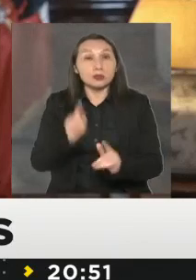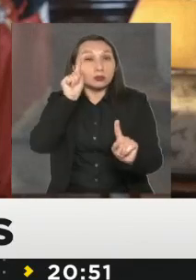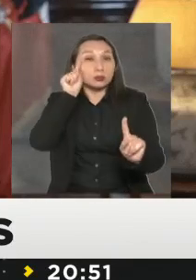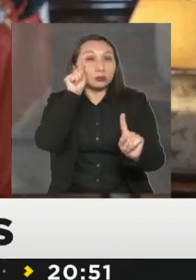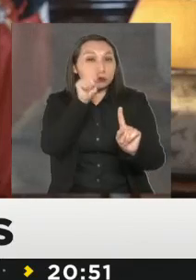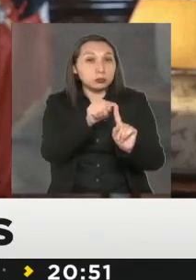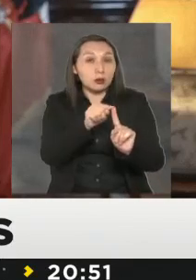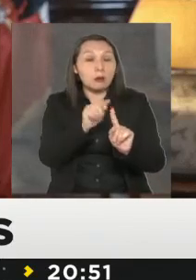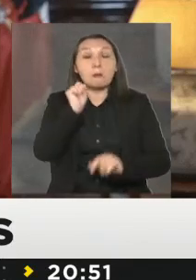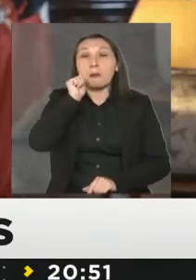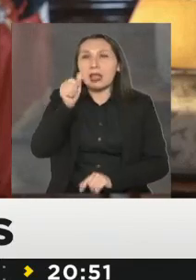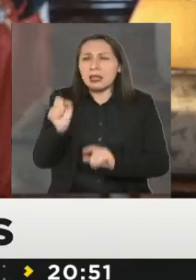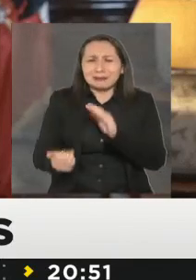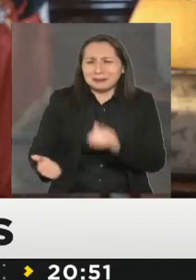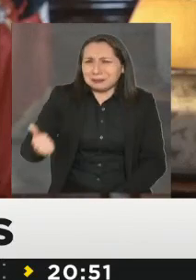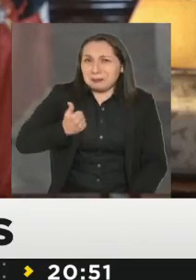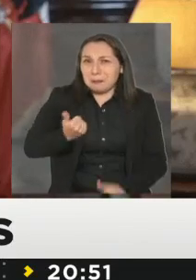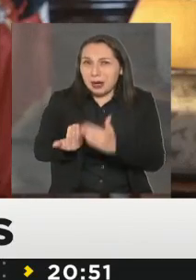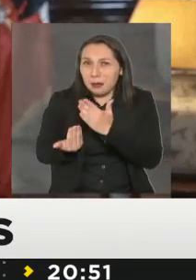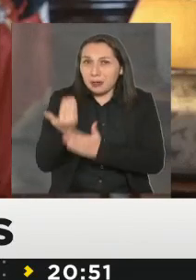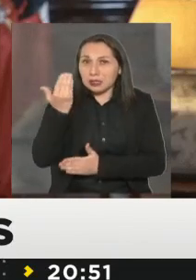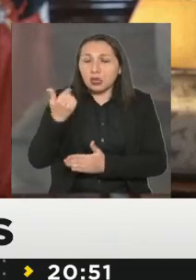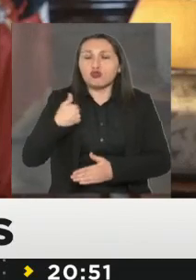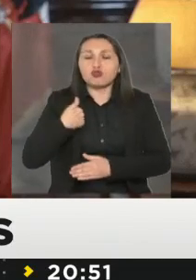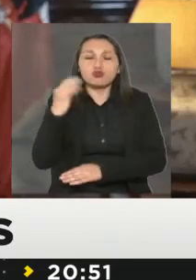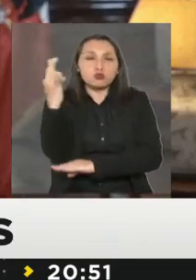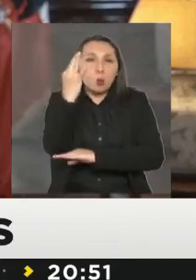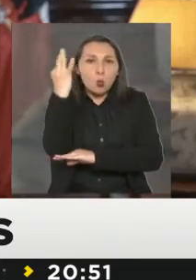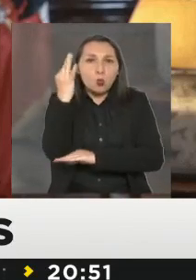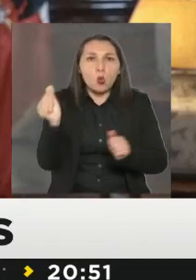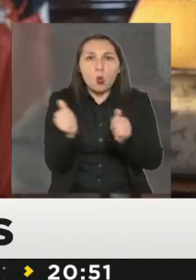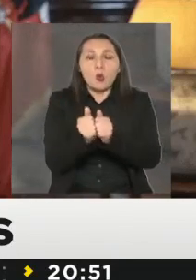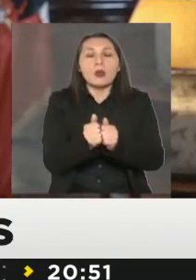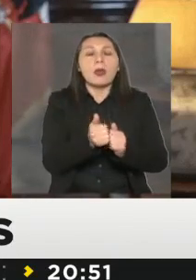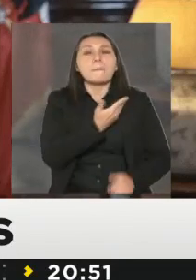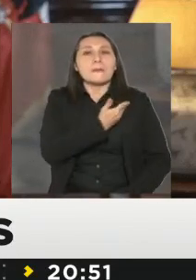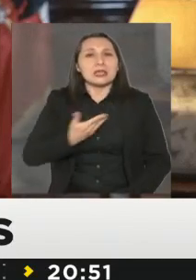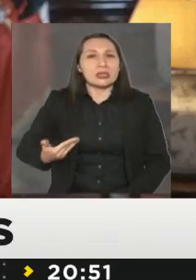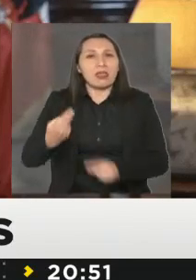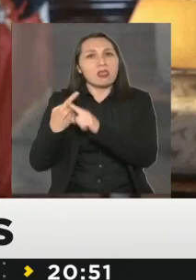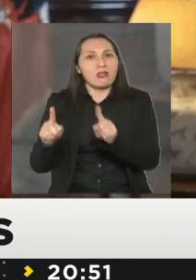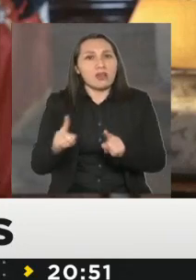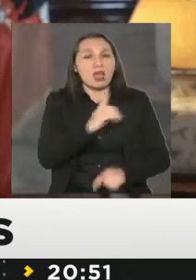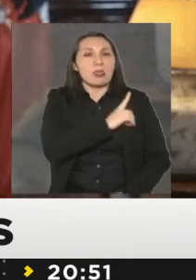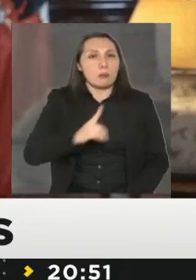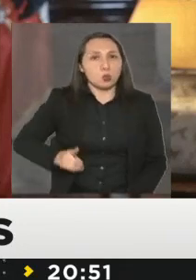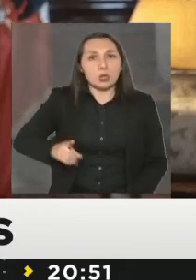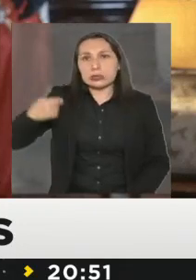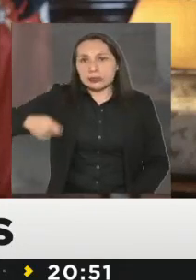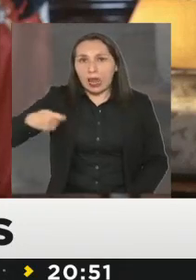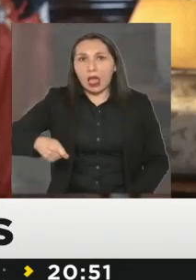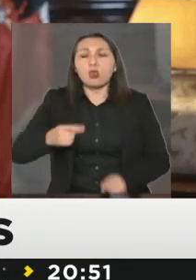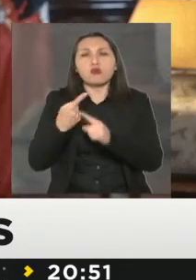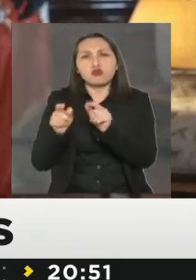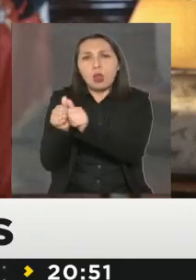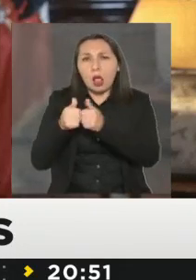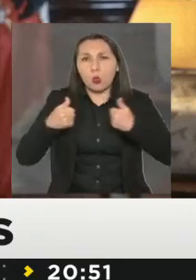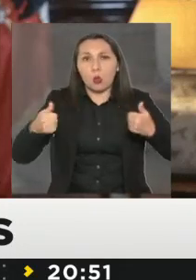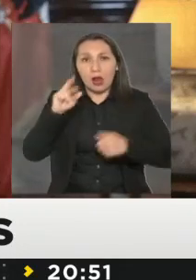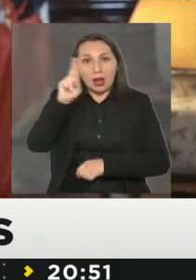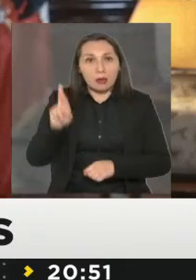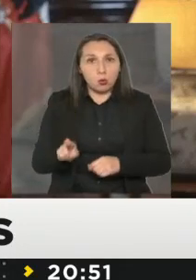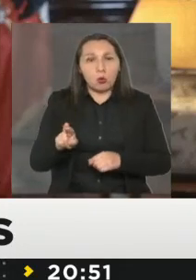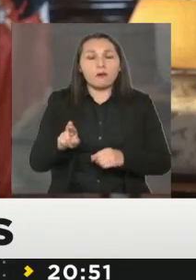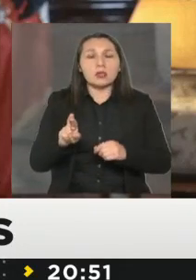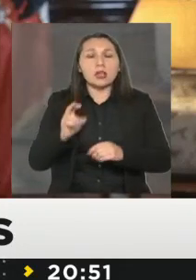mañana a primera hora me reuniré con los presidentes de ambas cámaras y con otras autoridades de la república